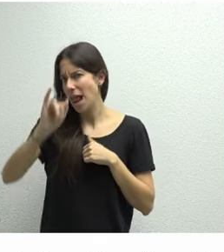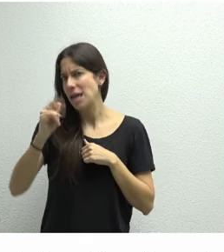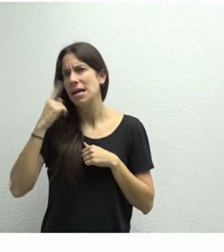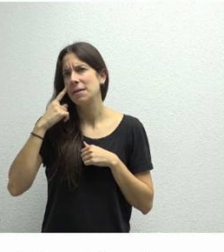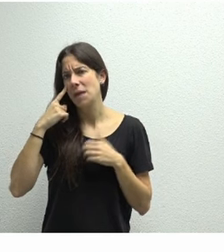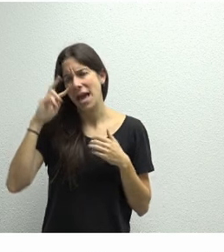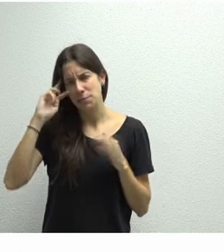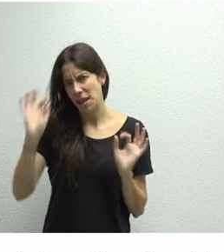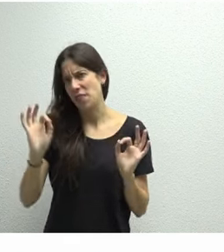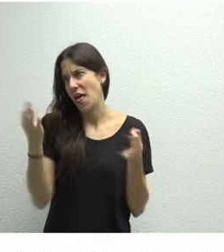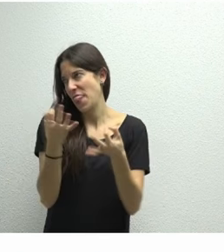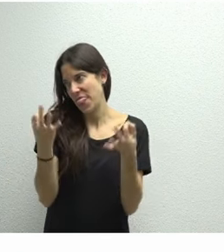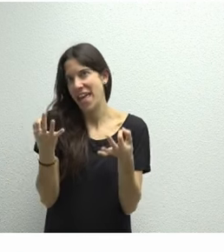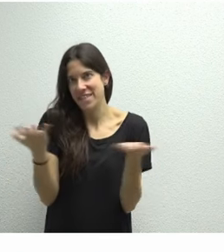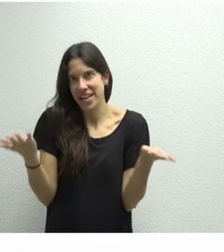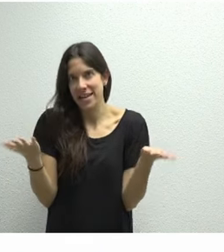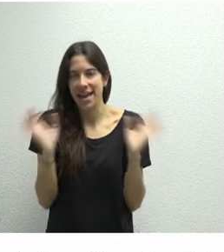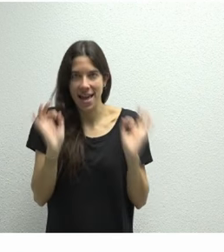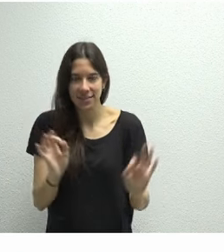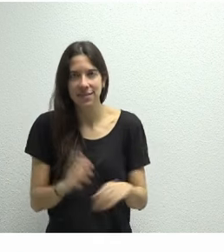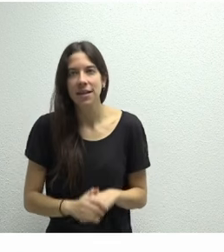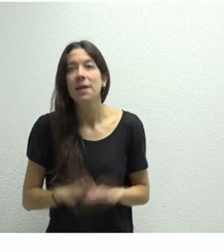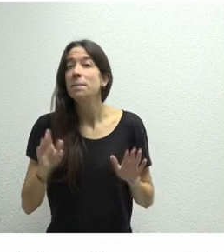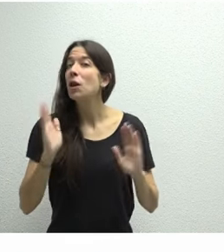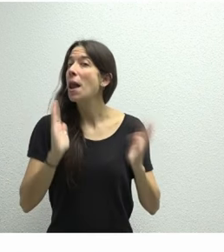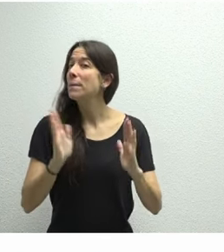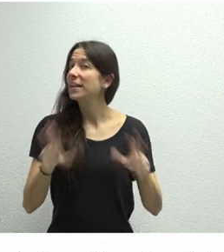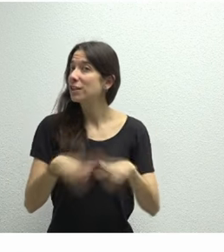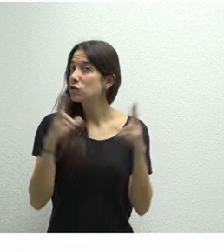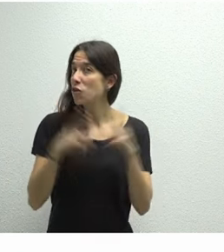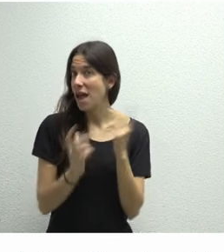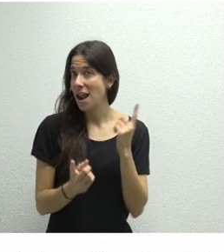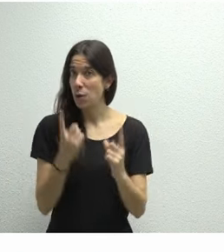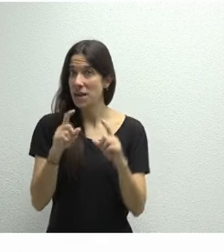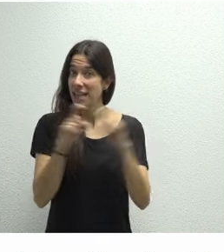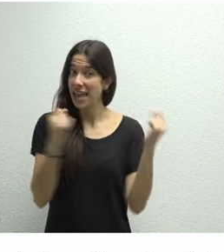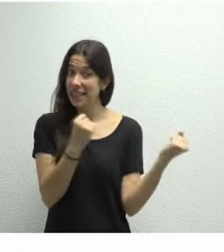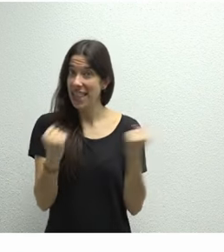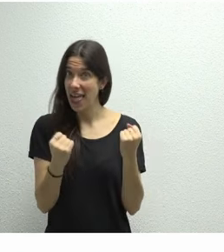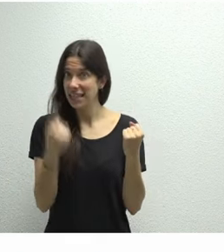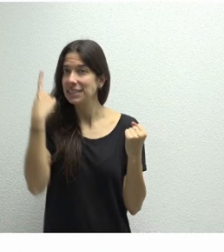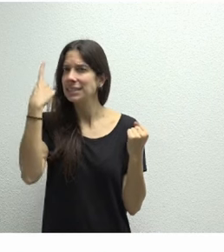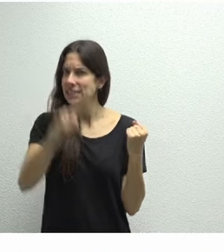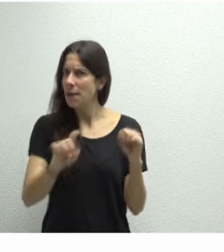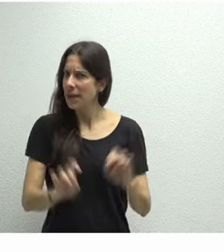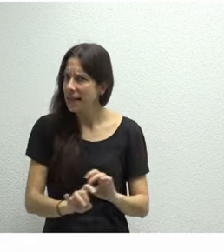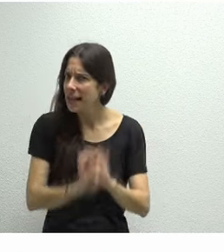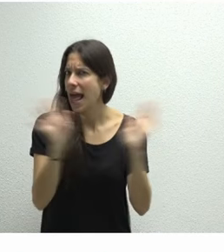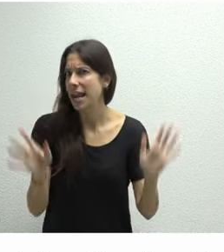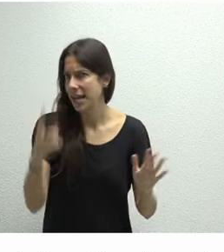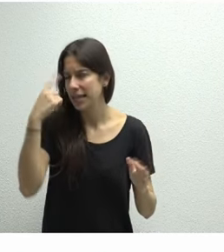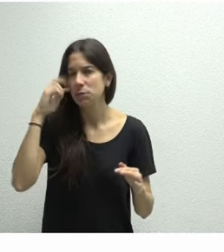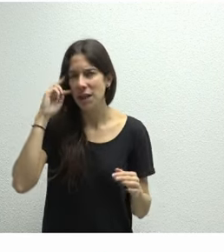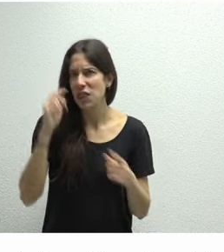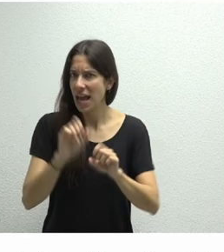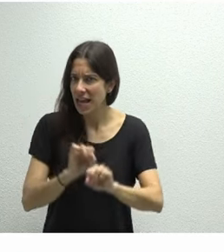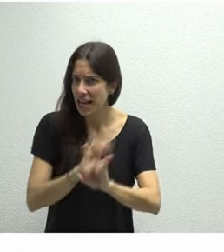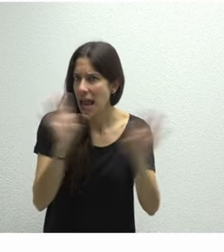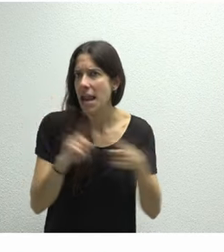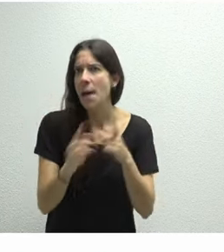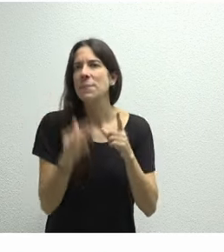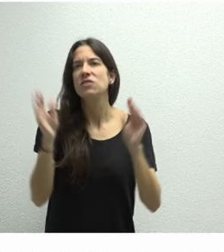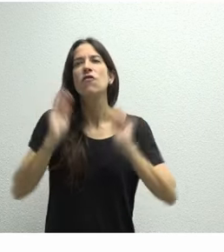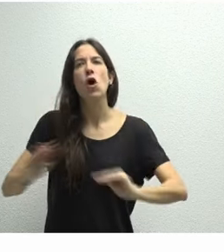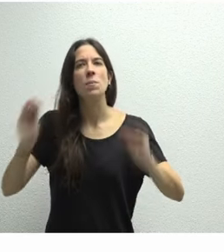evidentemente y es así pero la parte social no de las entidades tiene gran experiencia y formación en